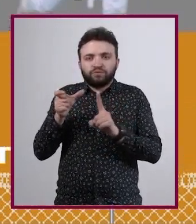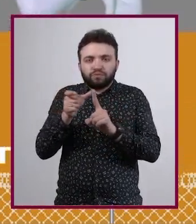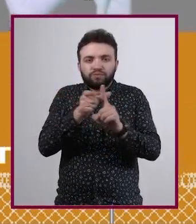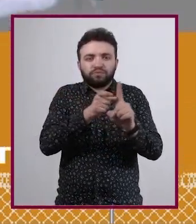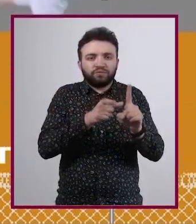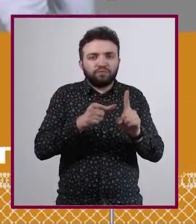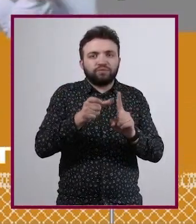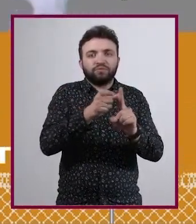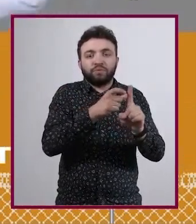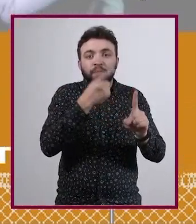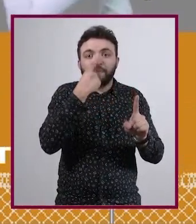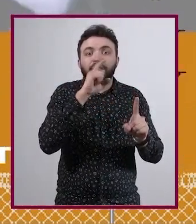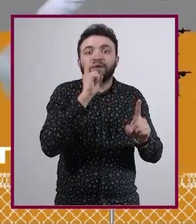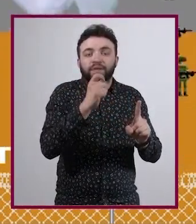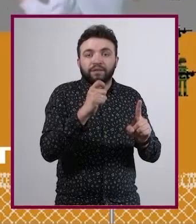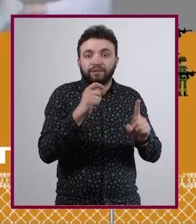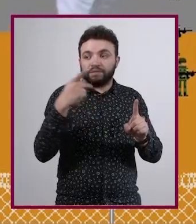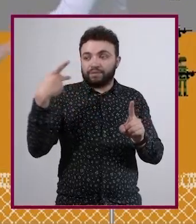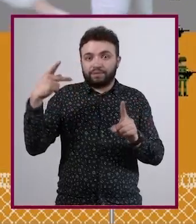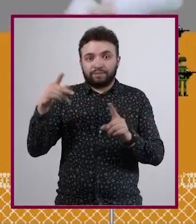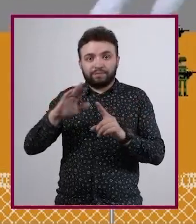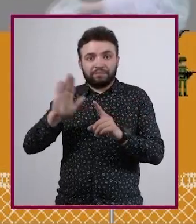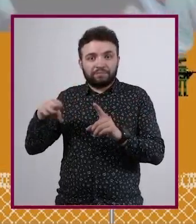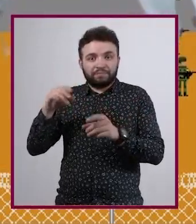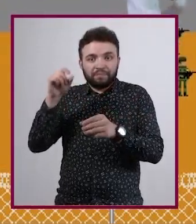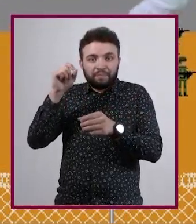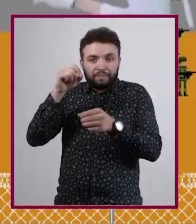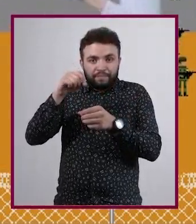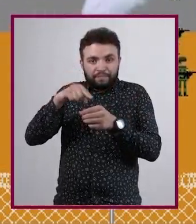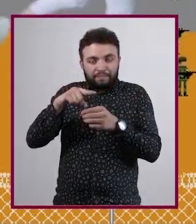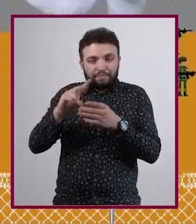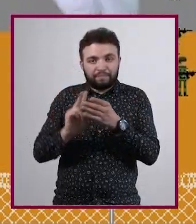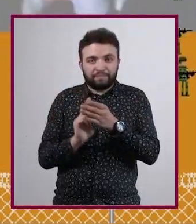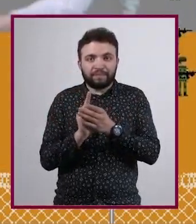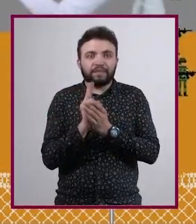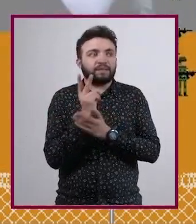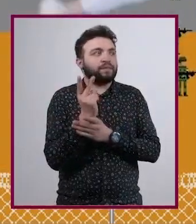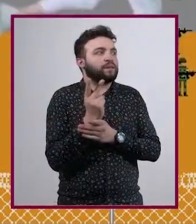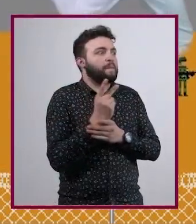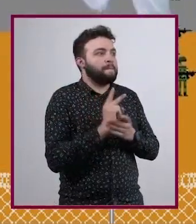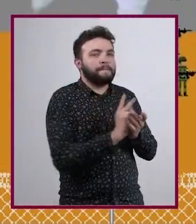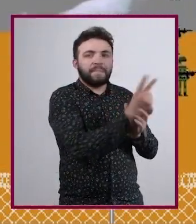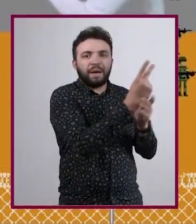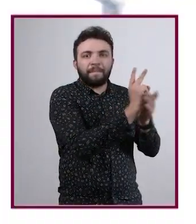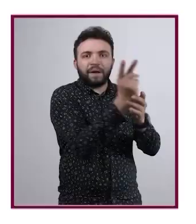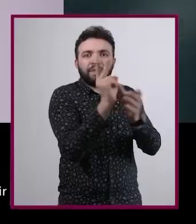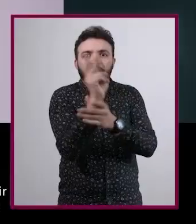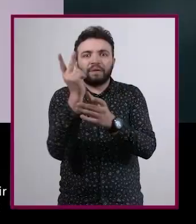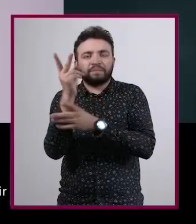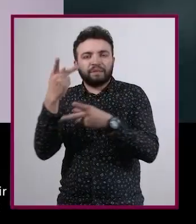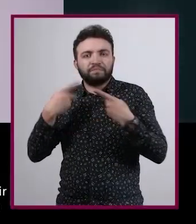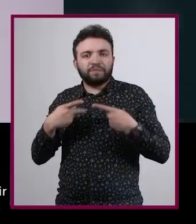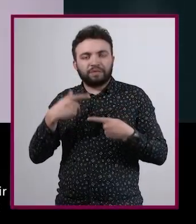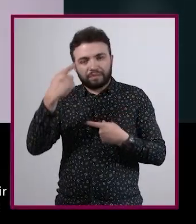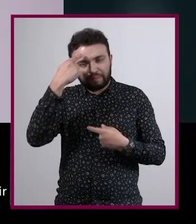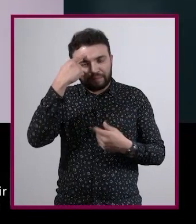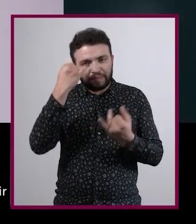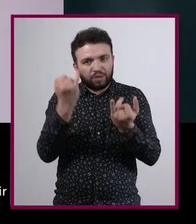regrese, rebrote y se multiplique. Betty Cariño también escribió poemas y pronunció